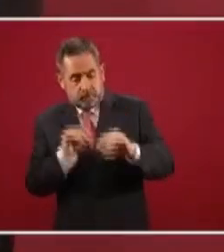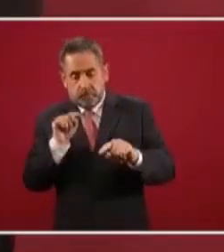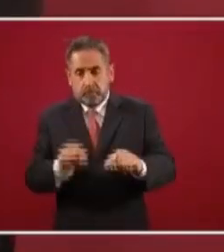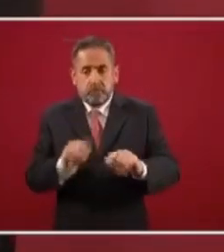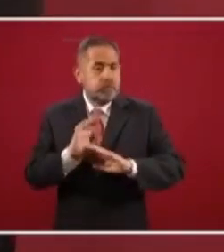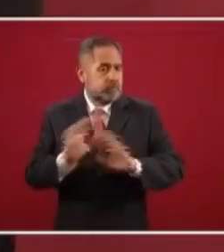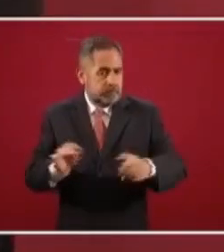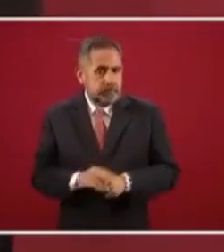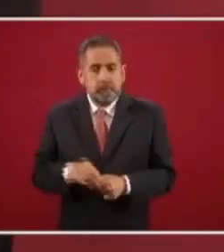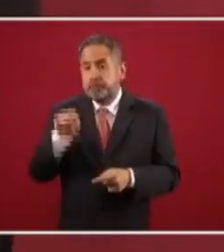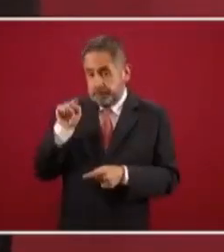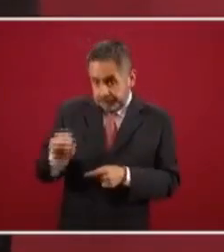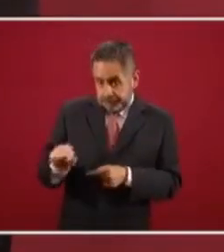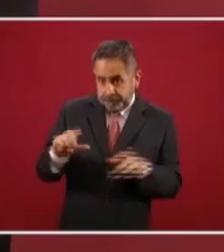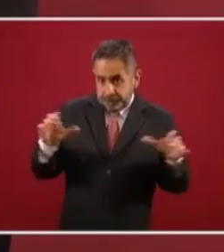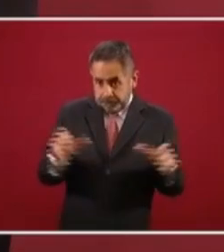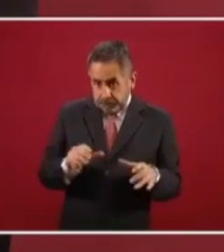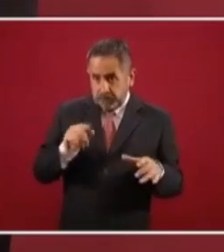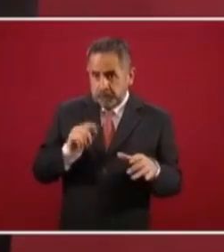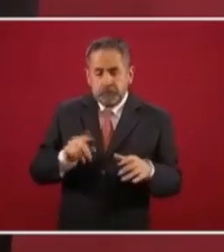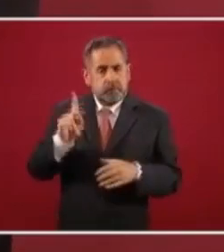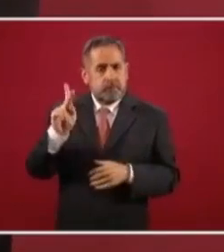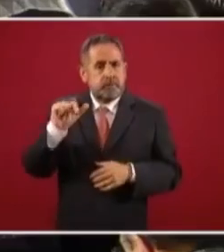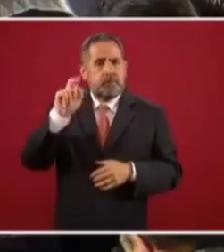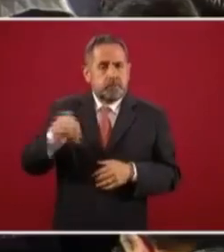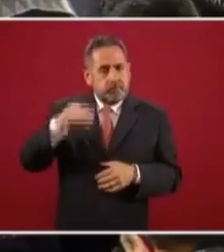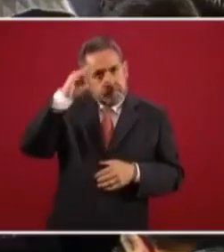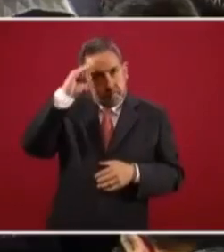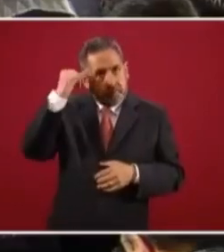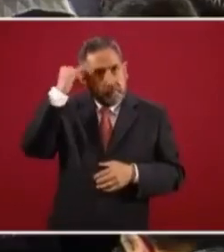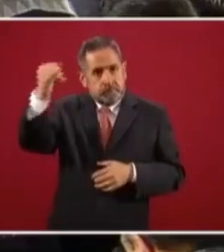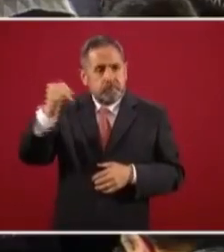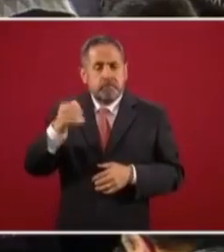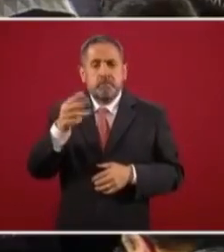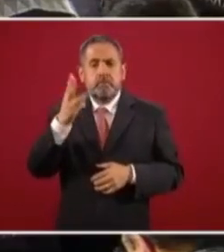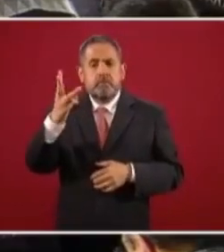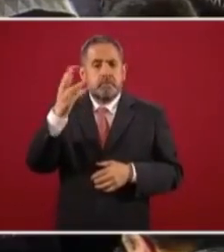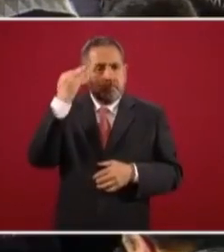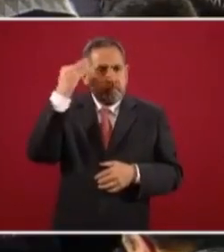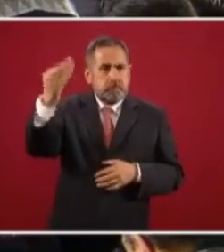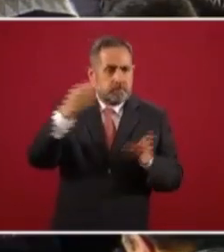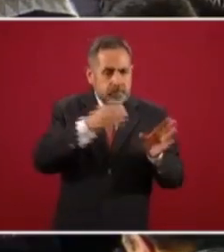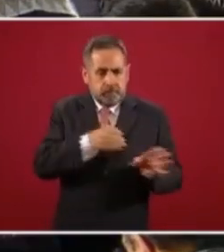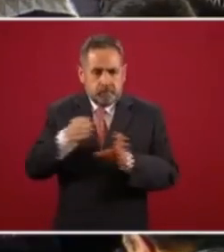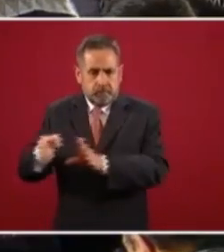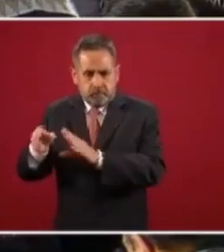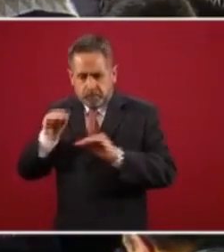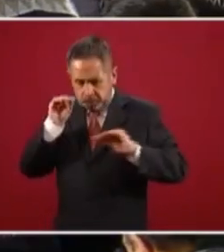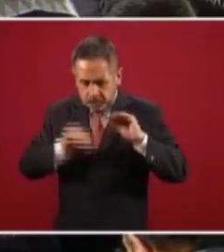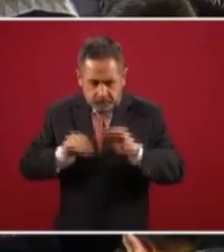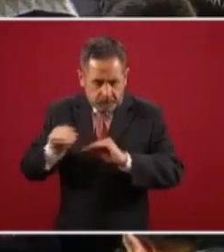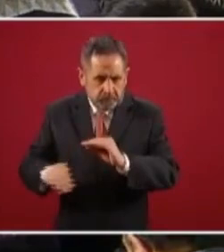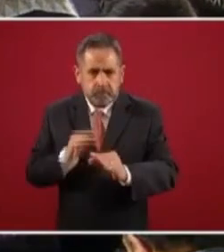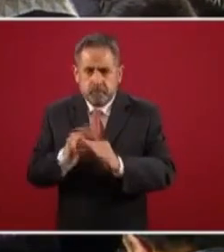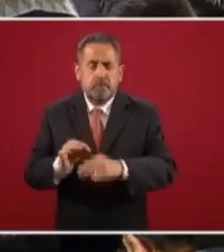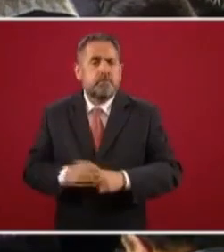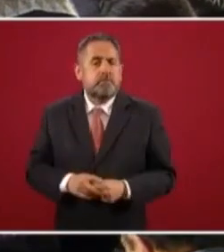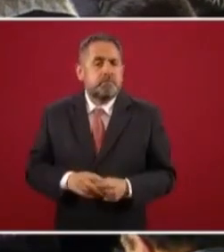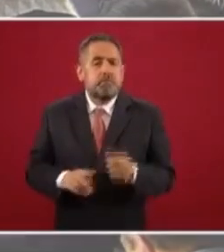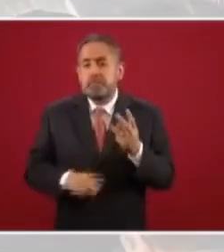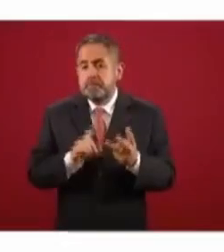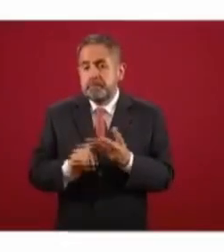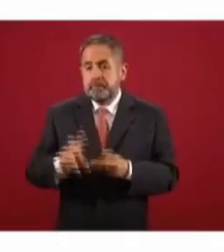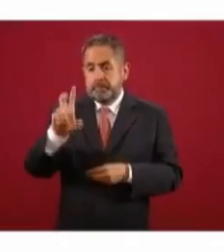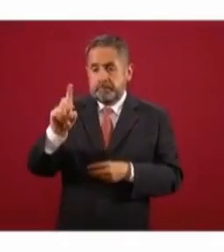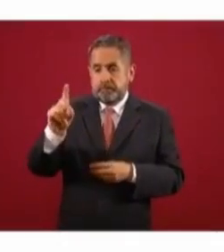Se definió un plan de implementación en 3 etapas. Se instalaron ya 30